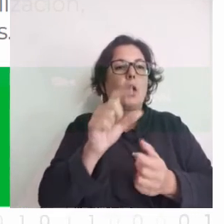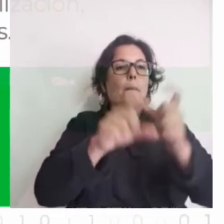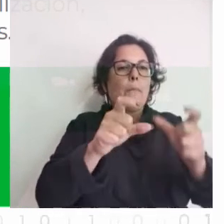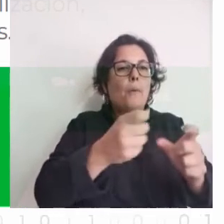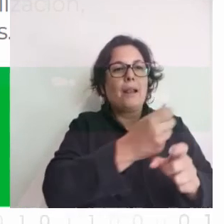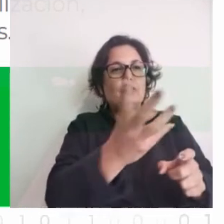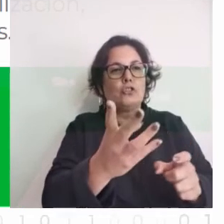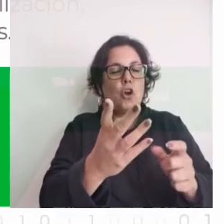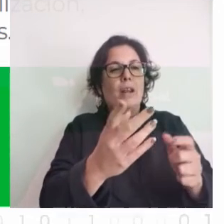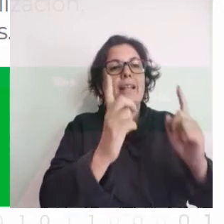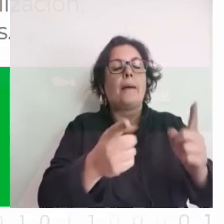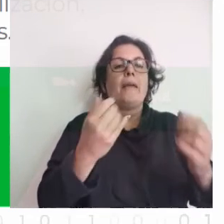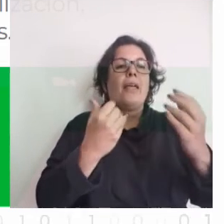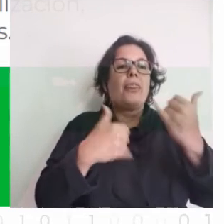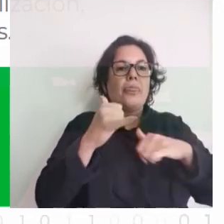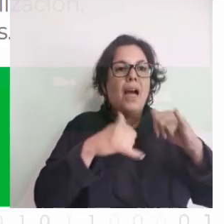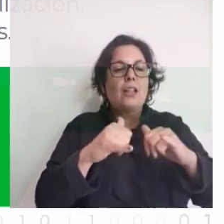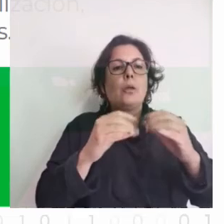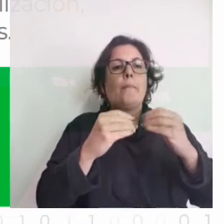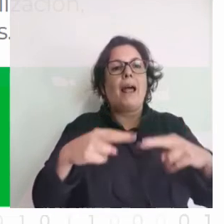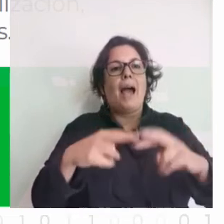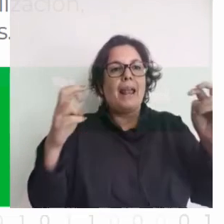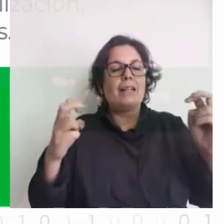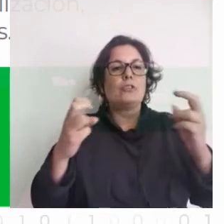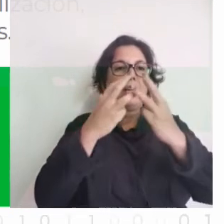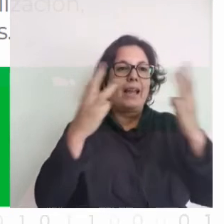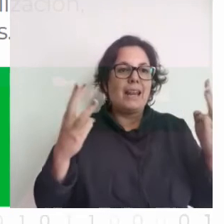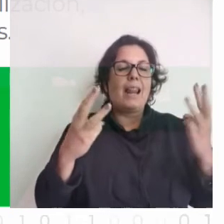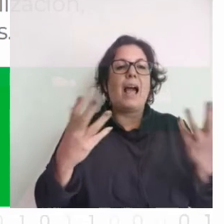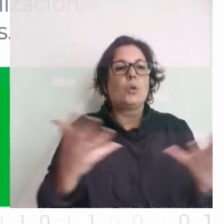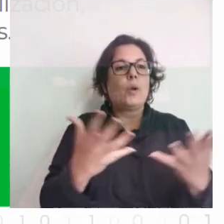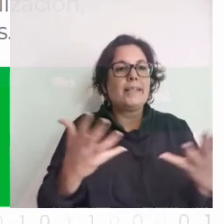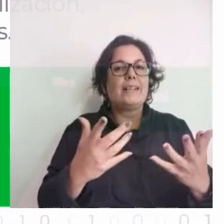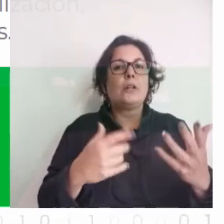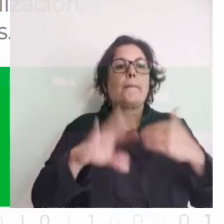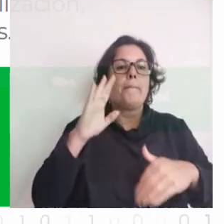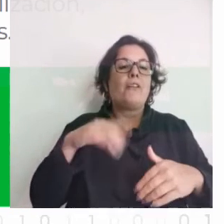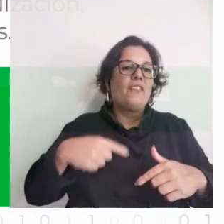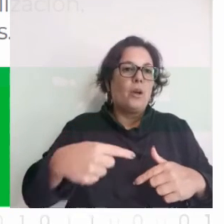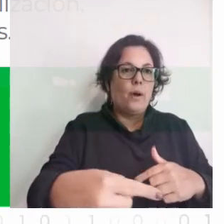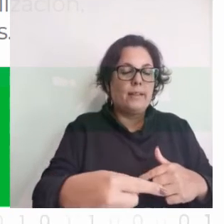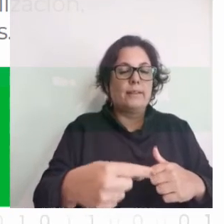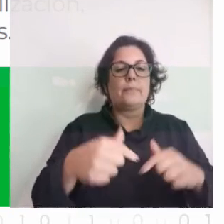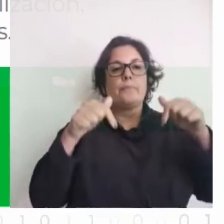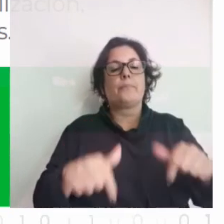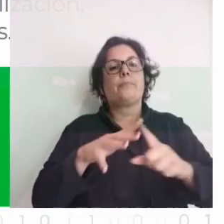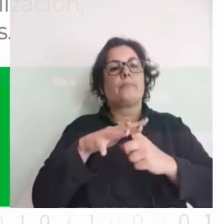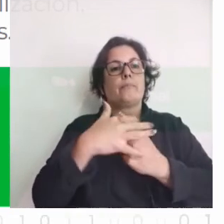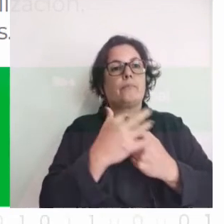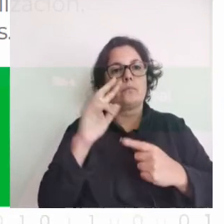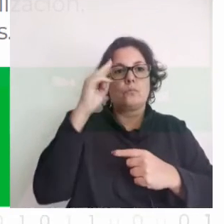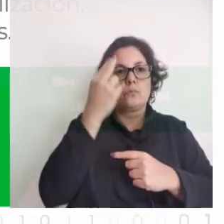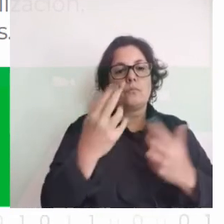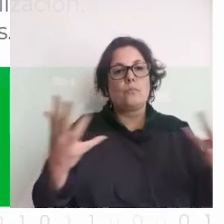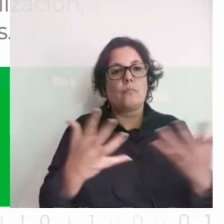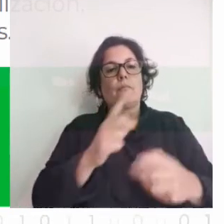posibilita generar datos de panel para análisis longitudinales y actualizaciones más frecuentes. En este contexto, Uruguay está realizando